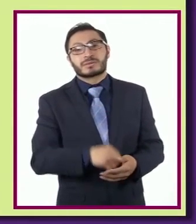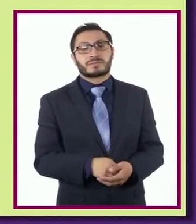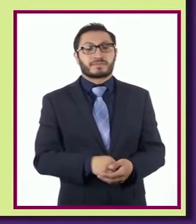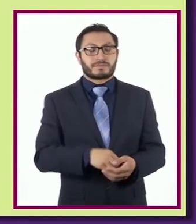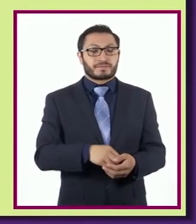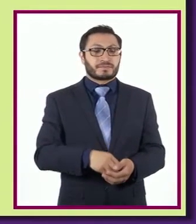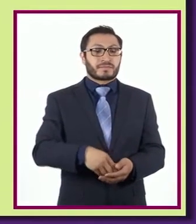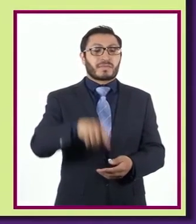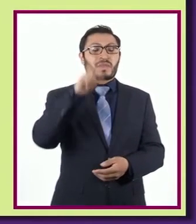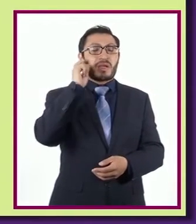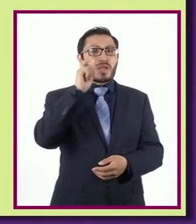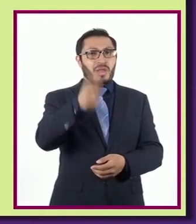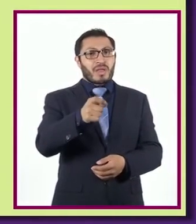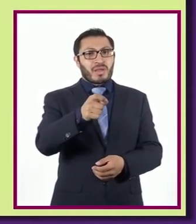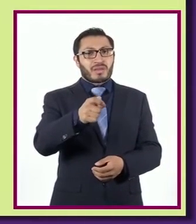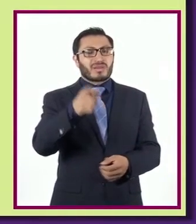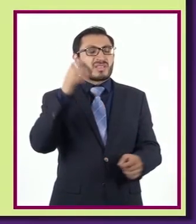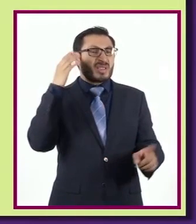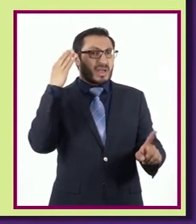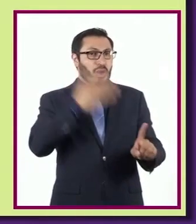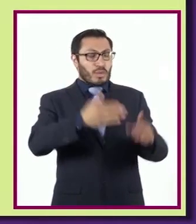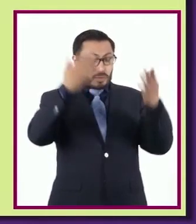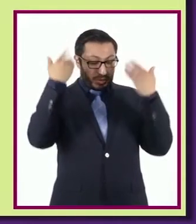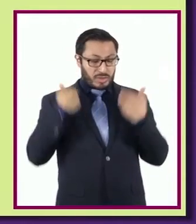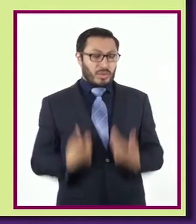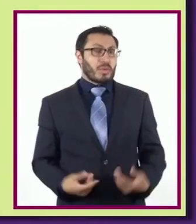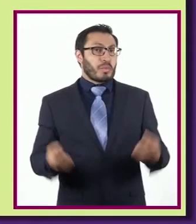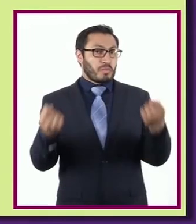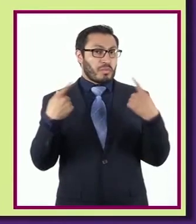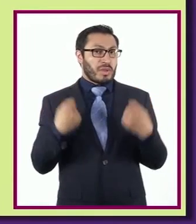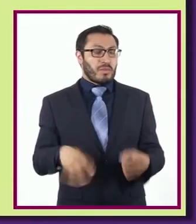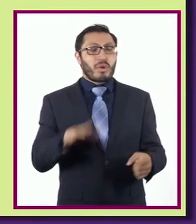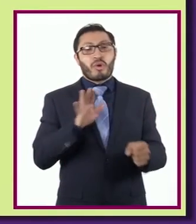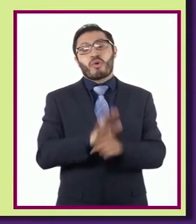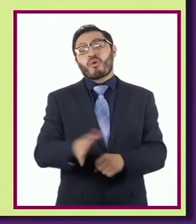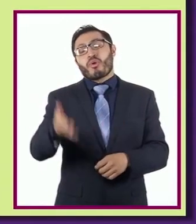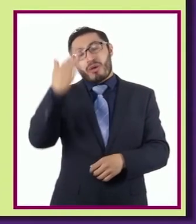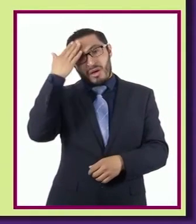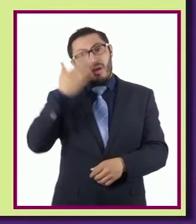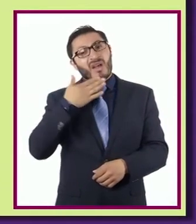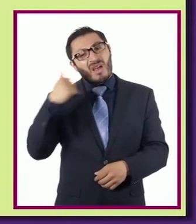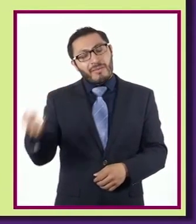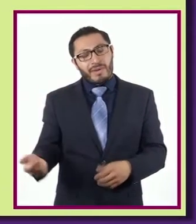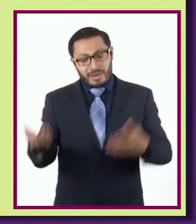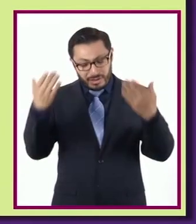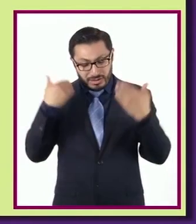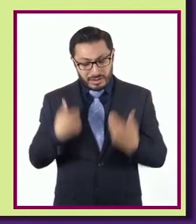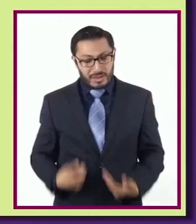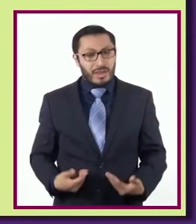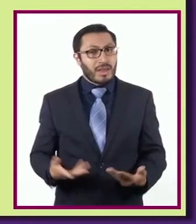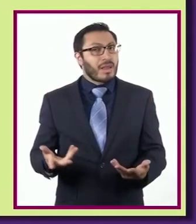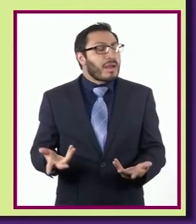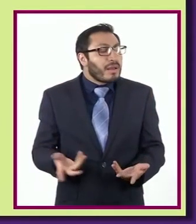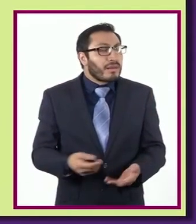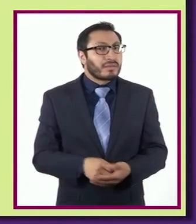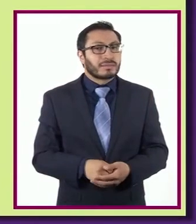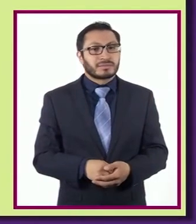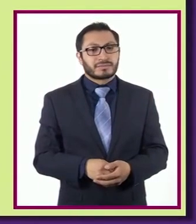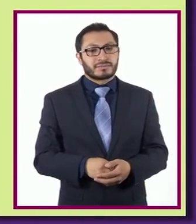¿Cuál es el ideal que tengo de mí? ¿Qué habilidades y capacidades tienen ese ideal de